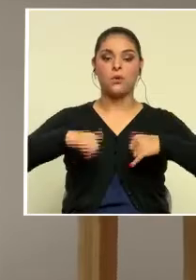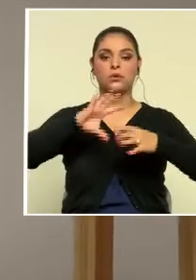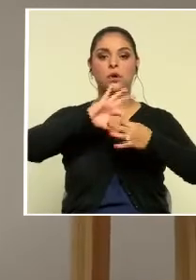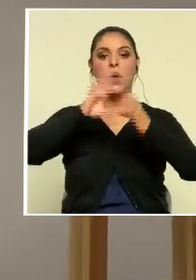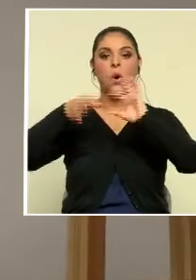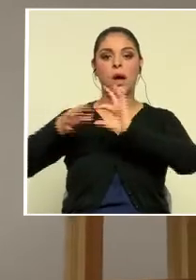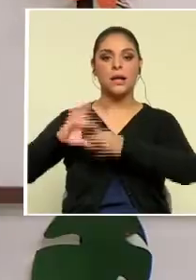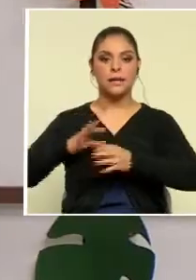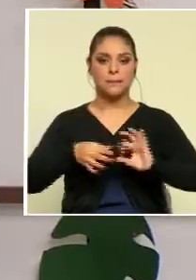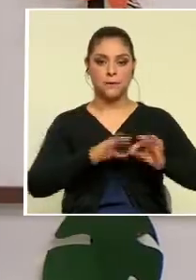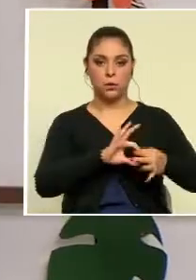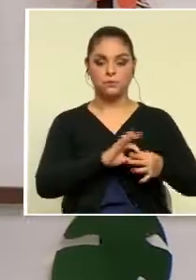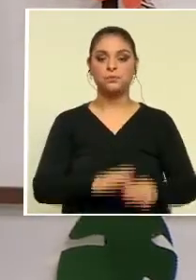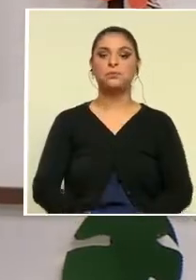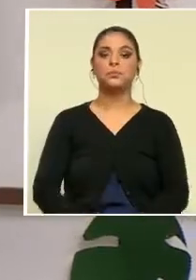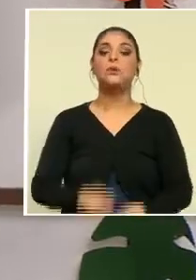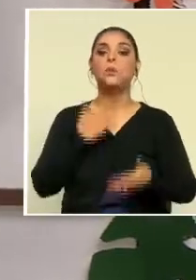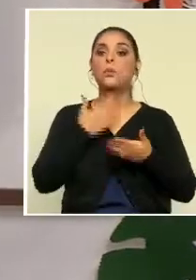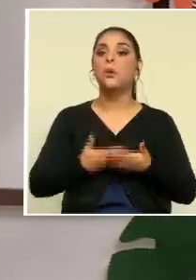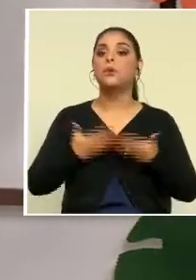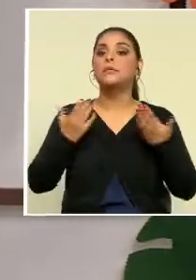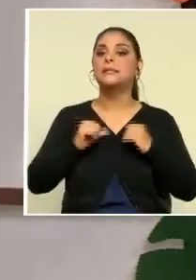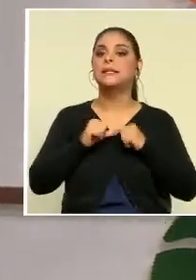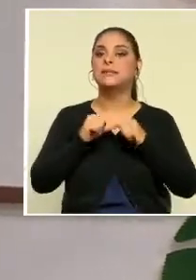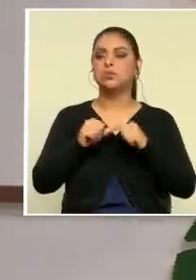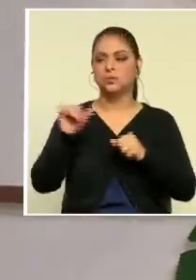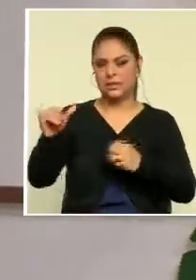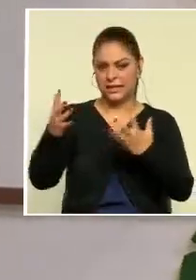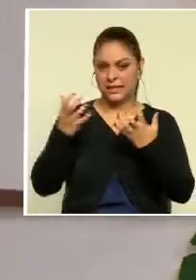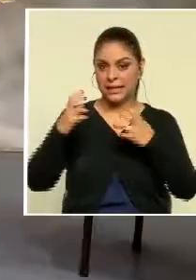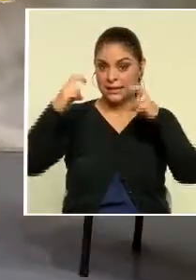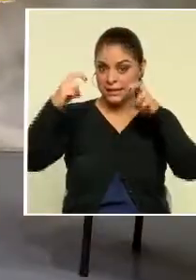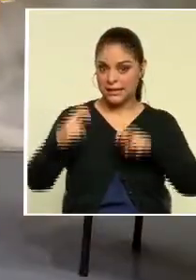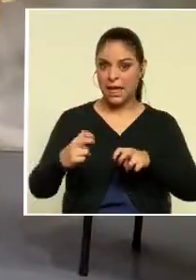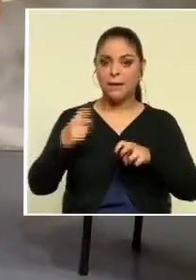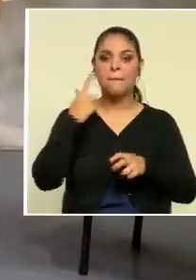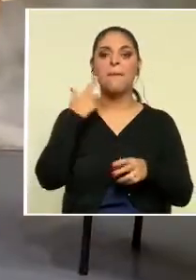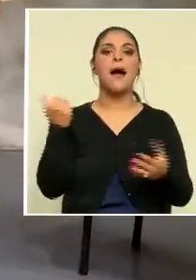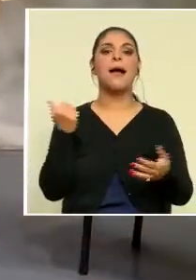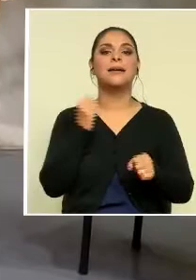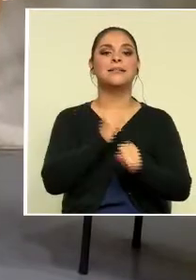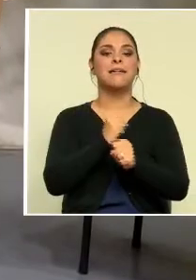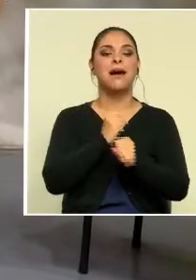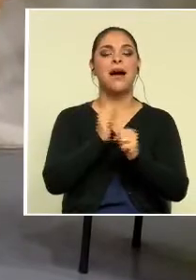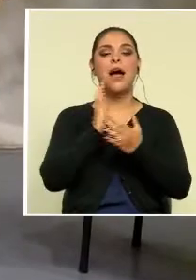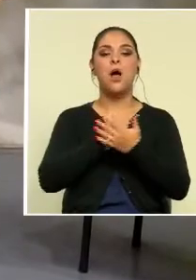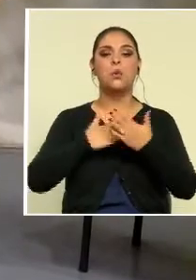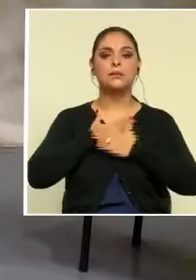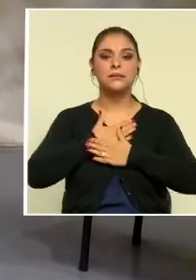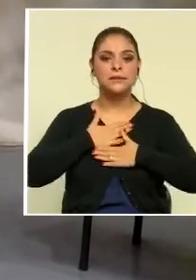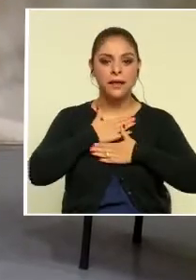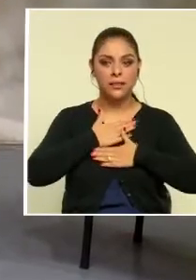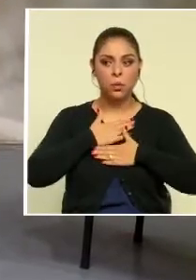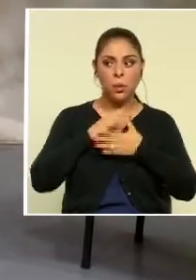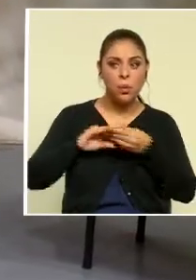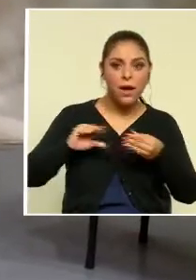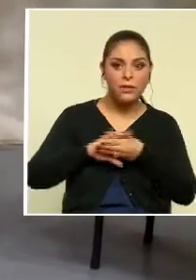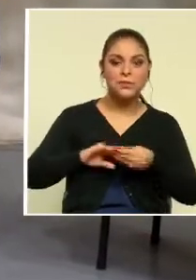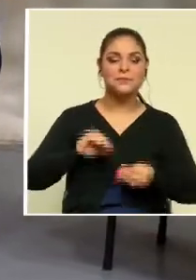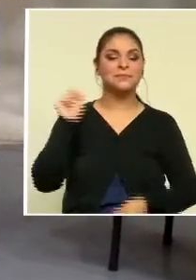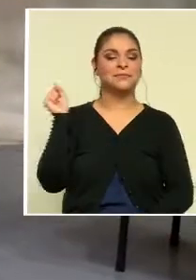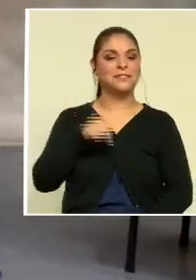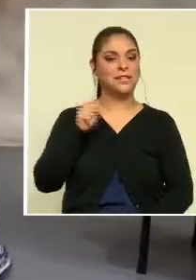te parece si nos vamos a sentar por ahí porque vamos a hacer un trabajo muy divertido si es un cuento pero es de